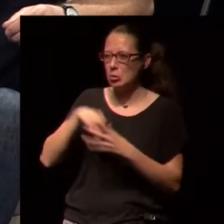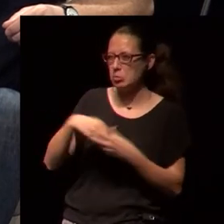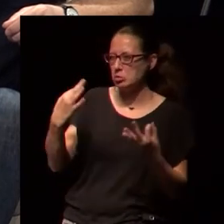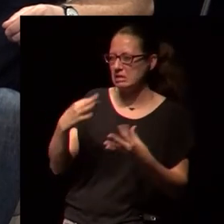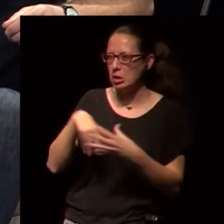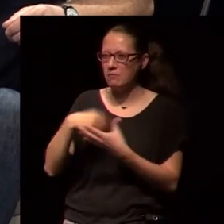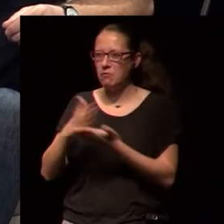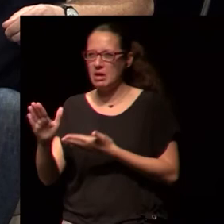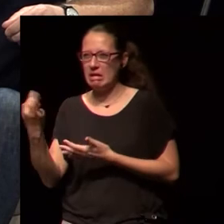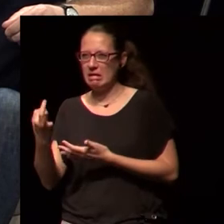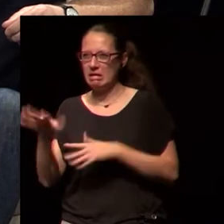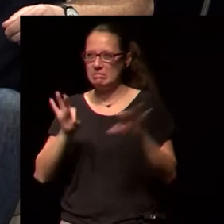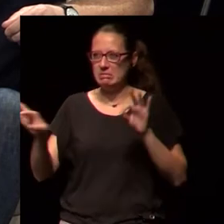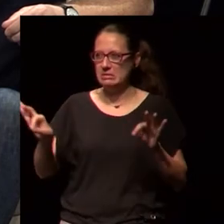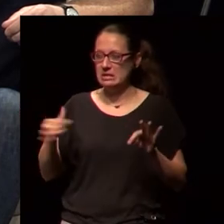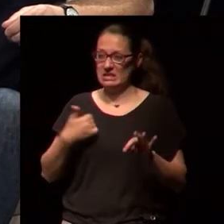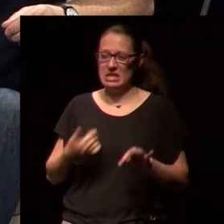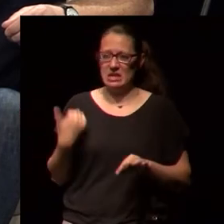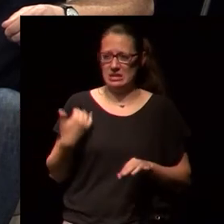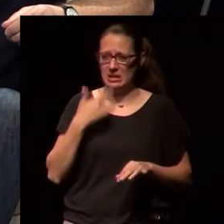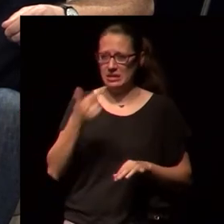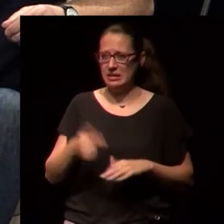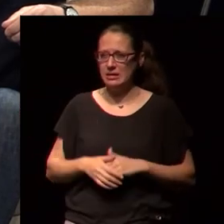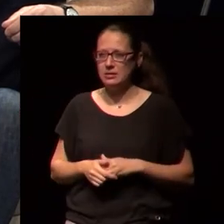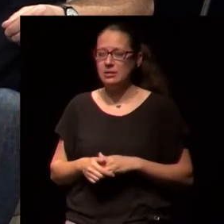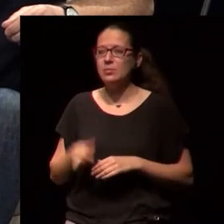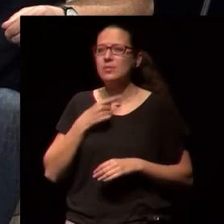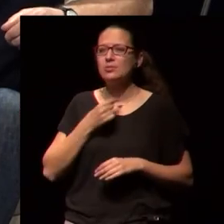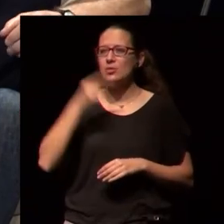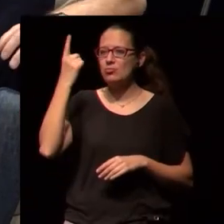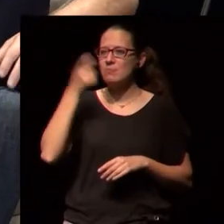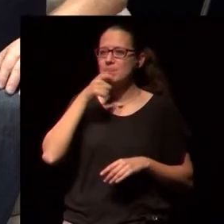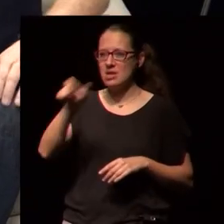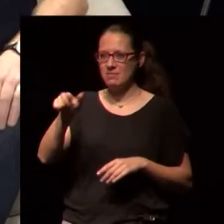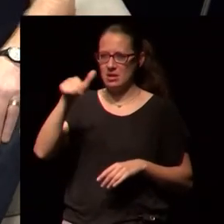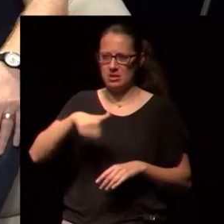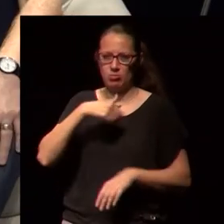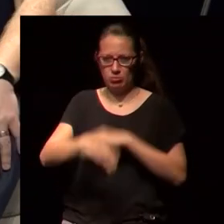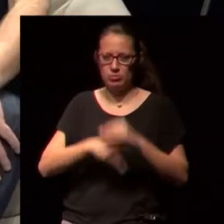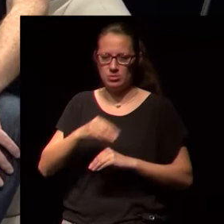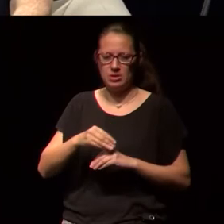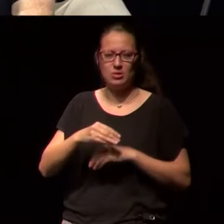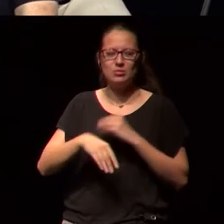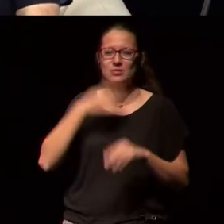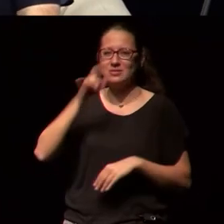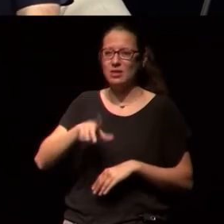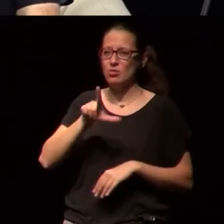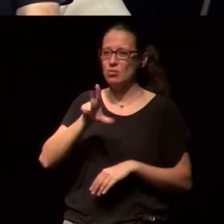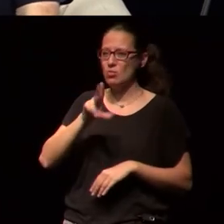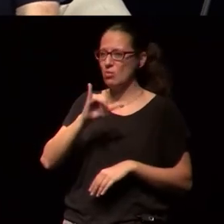¿no? Lo que sí me ha gustado es una palabra que aquí se ha usado hoy, que la ha usado